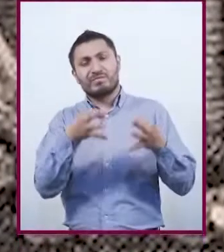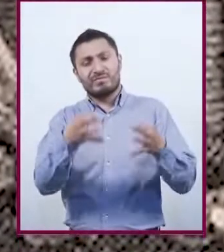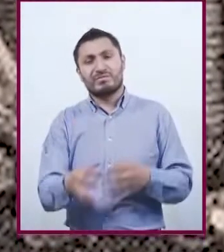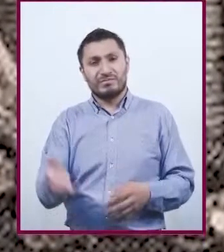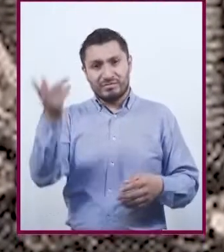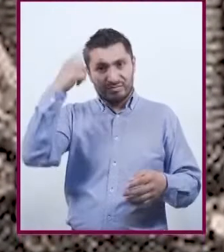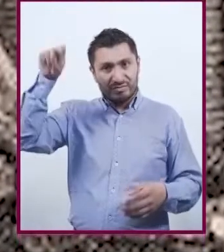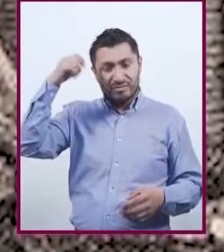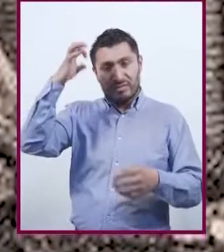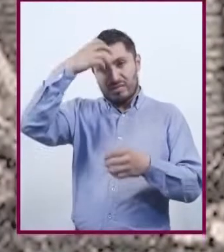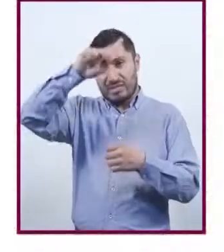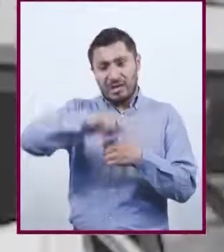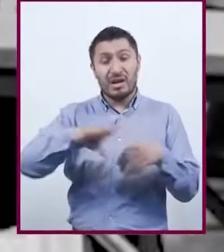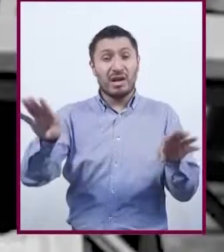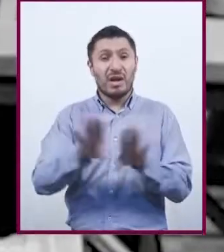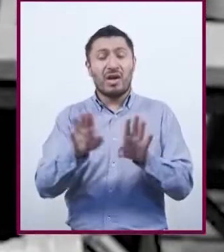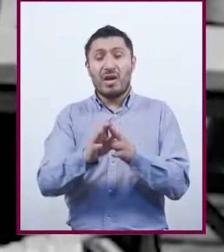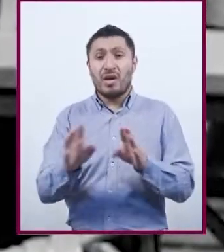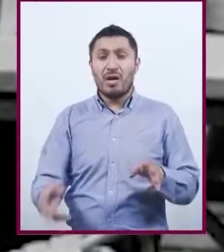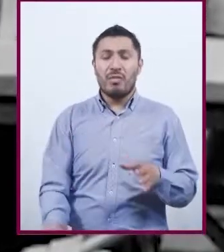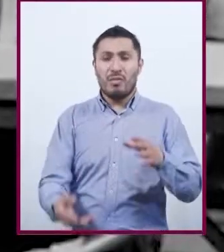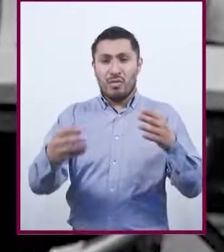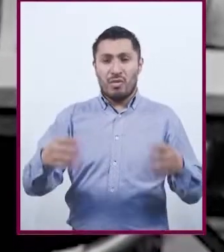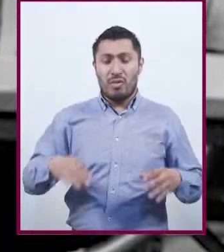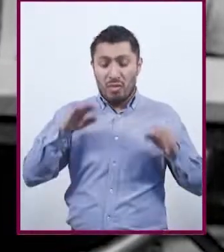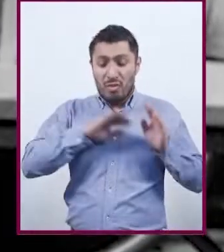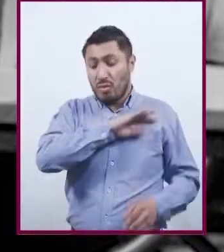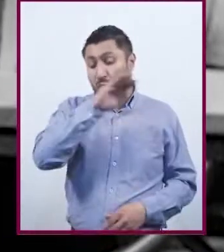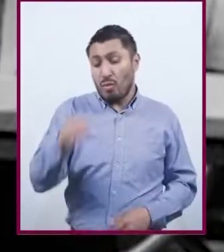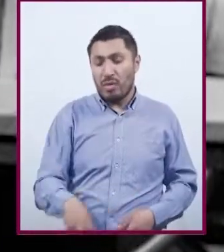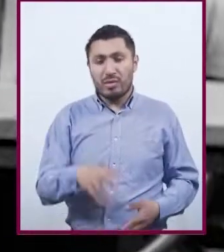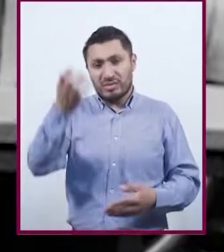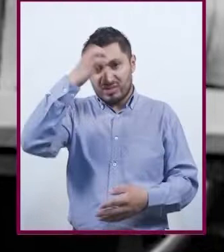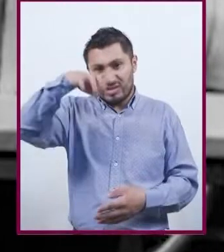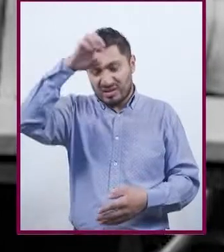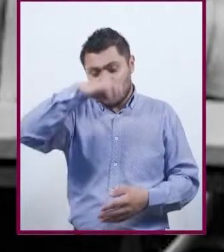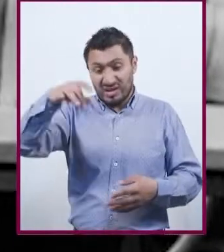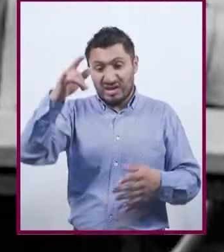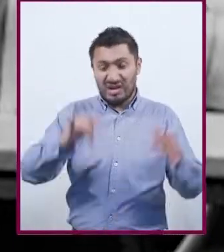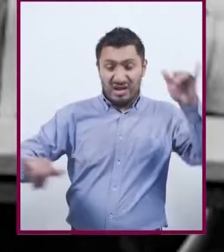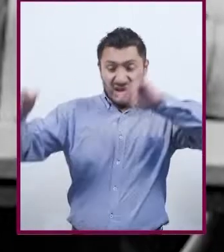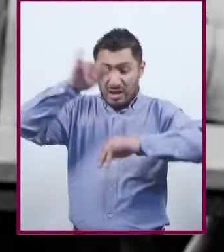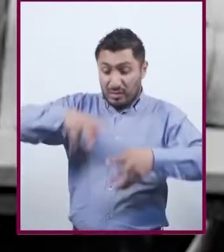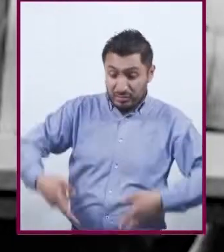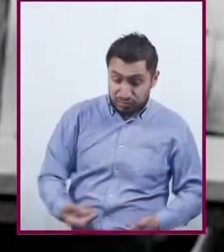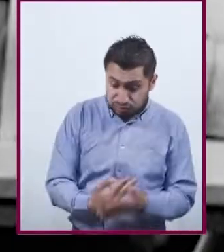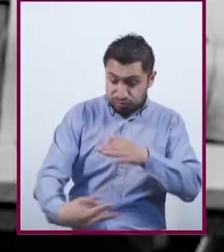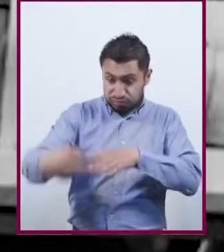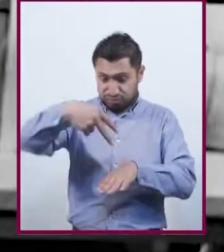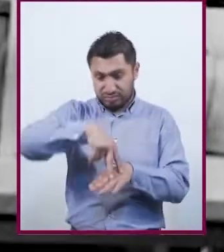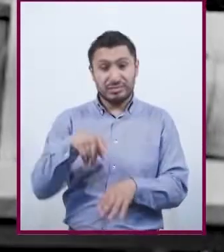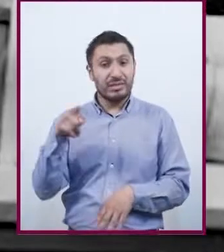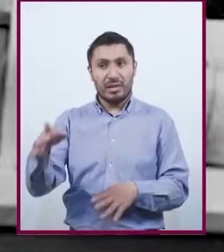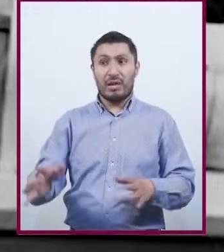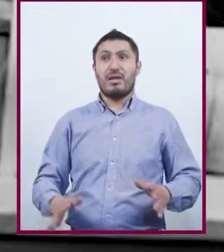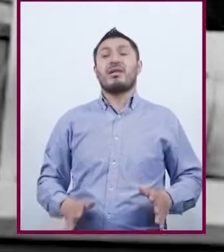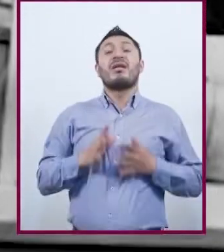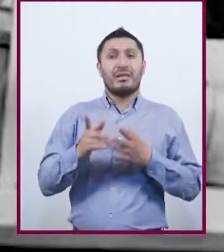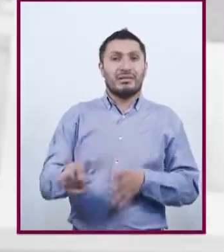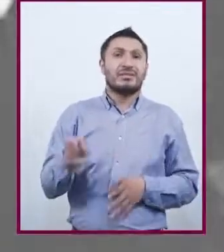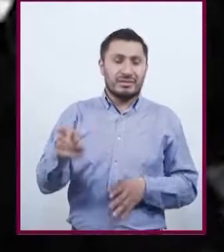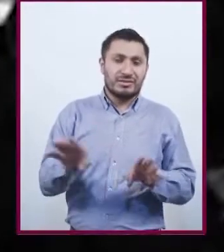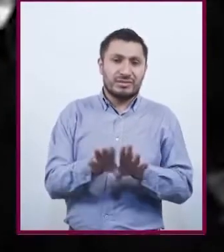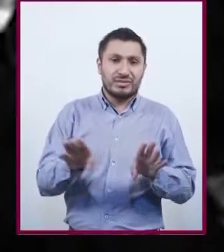las teorías que circulaban en Europa sobre cómo revivir a los muertos por medio de experimentos impactaron tanto a la